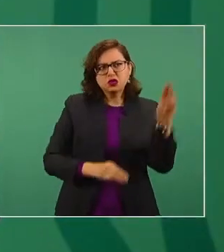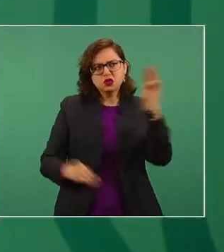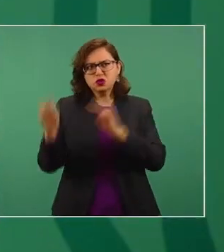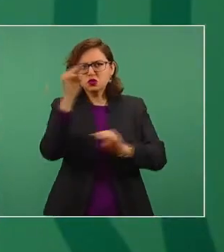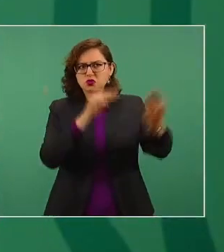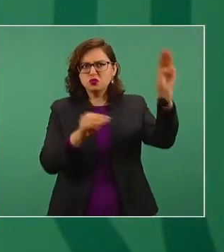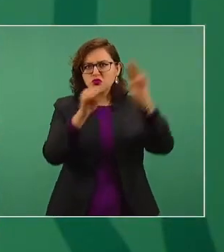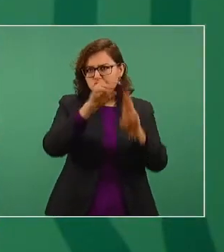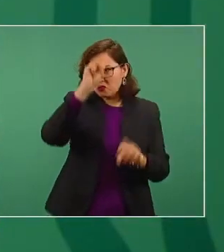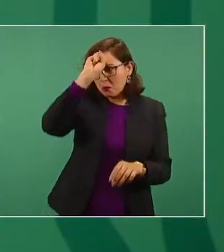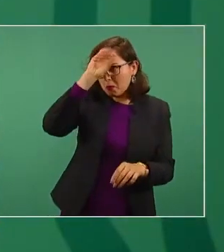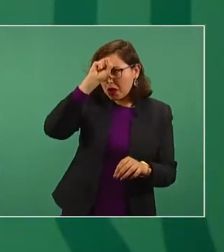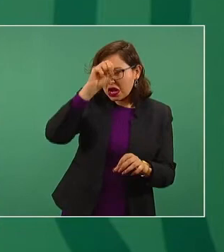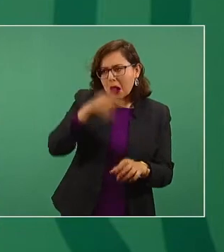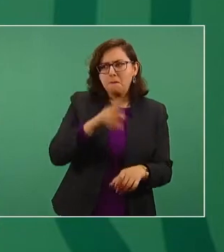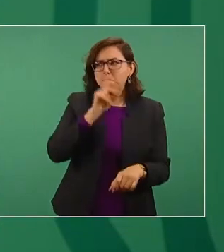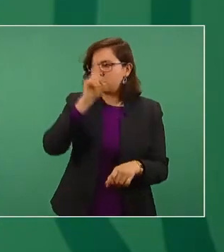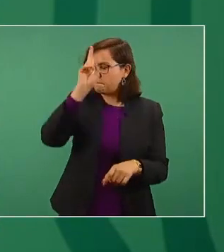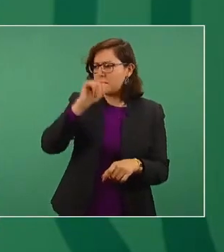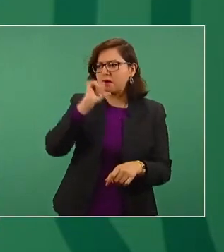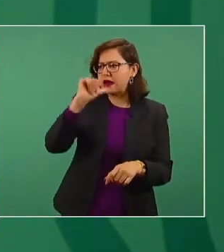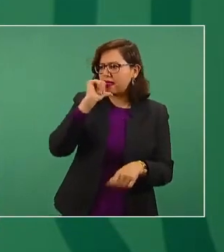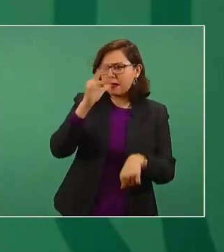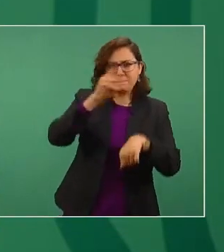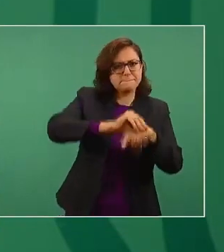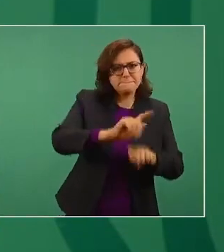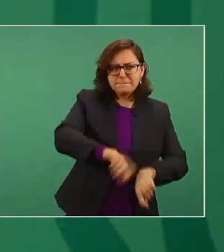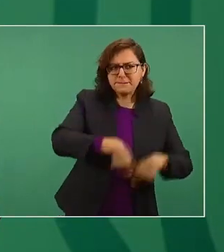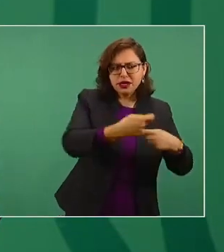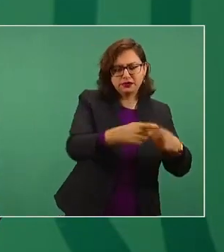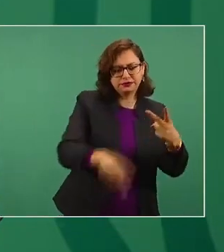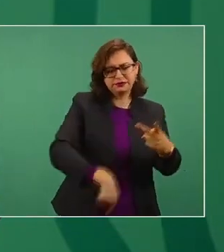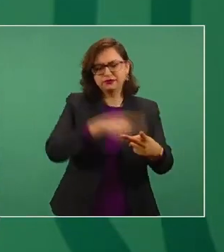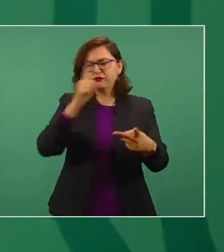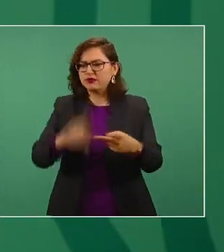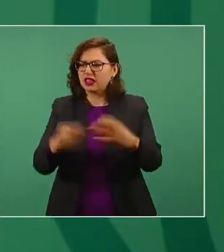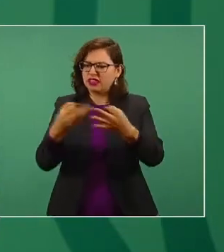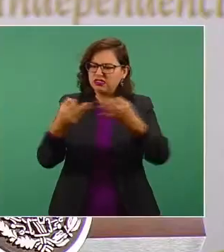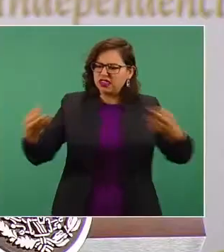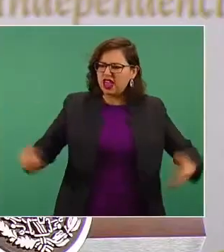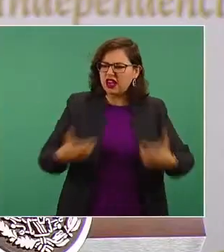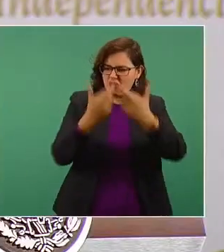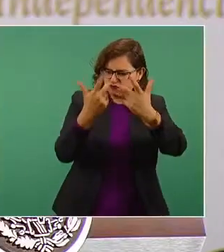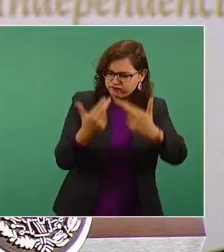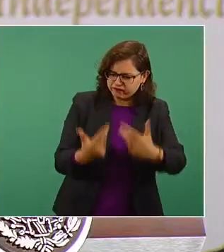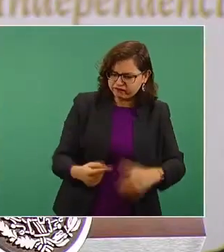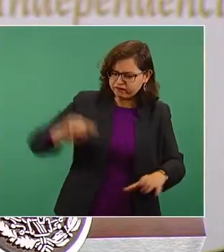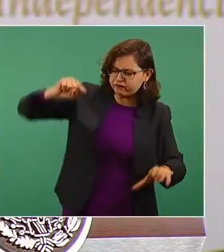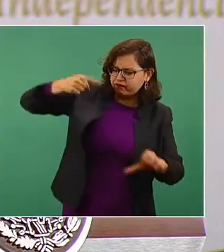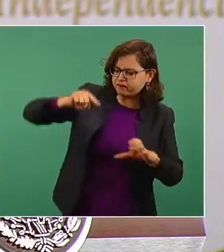el fracking, no hemos permitido el maíz transgénico.